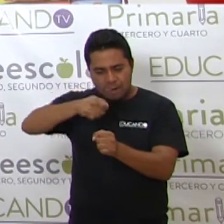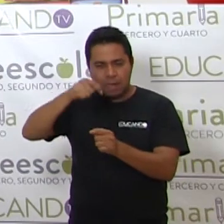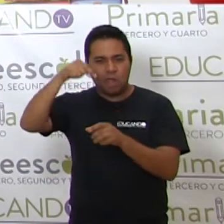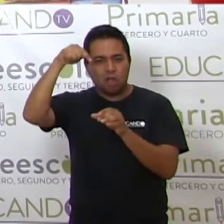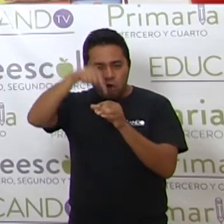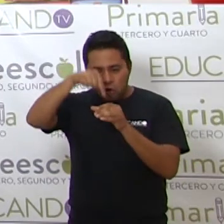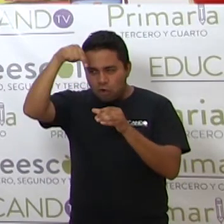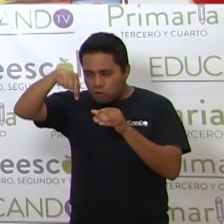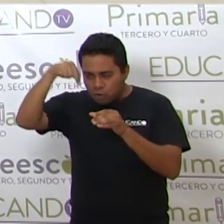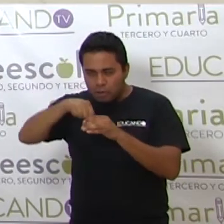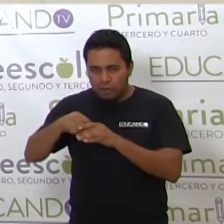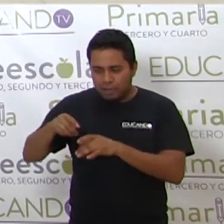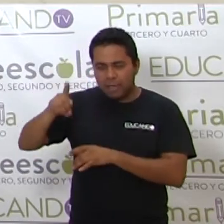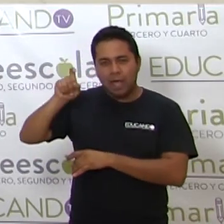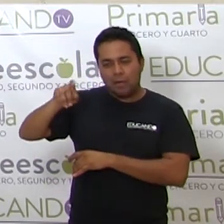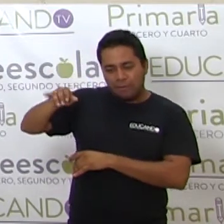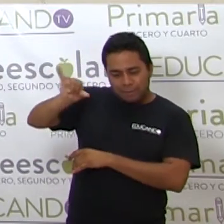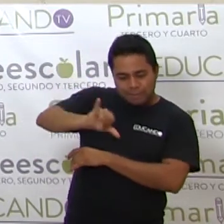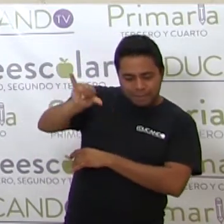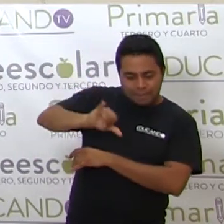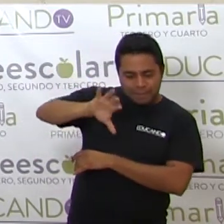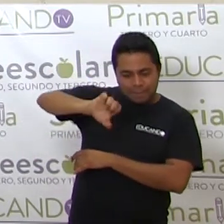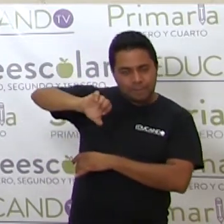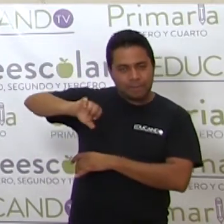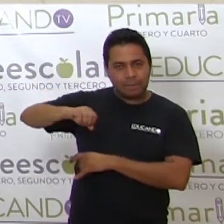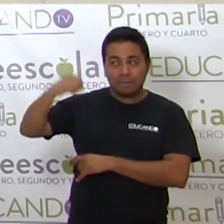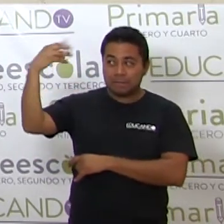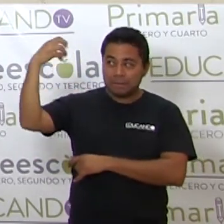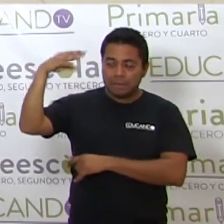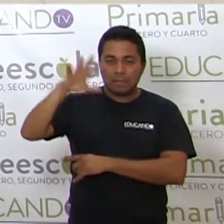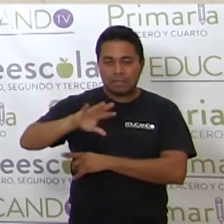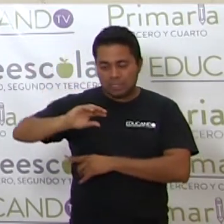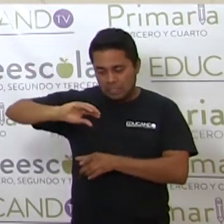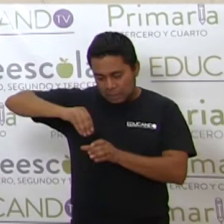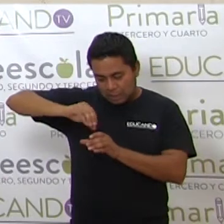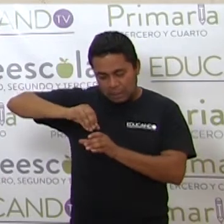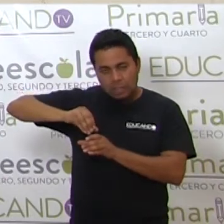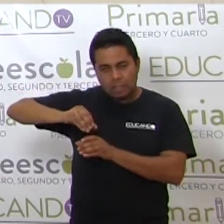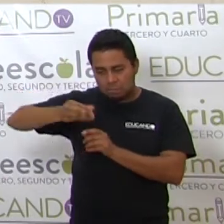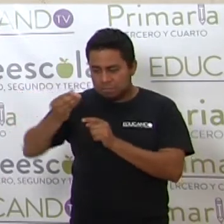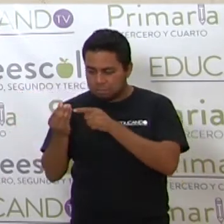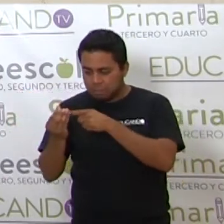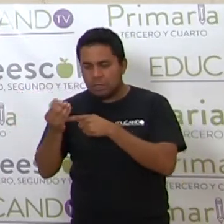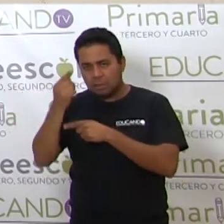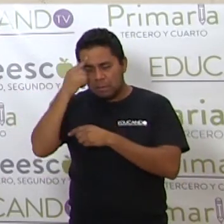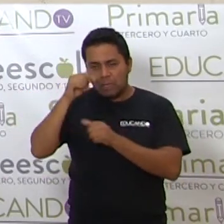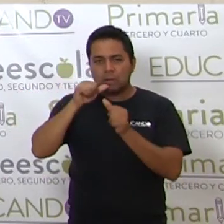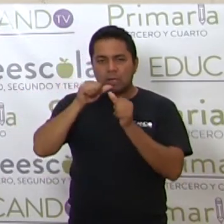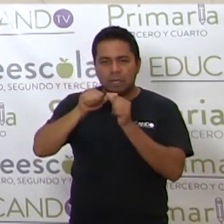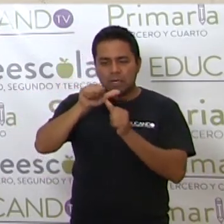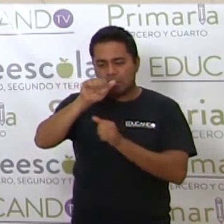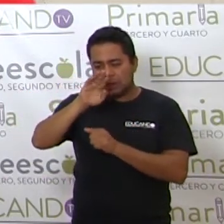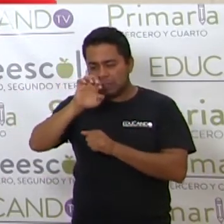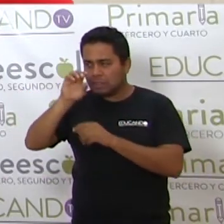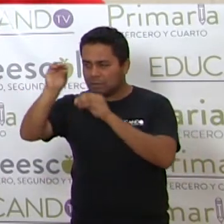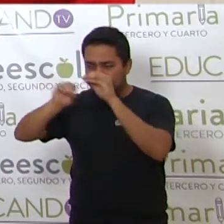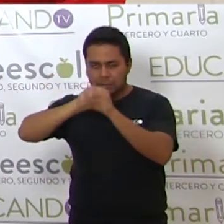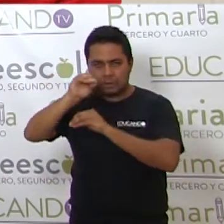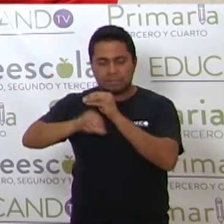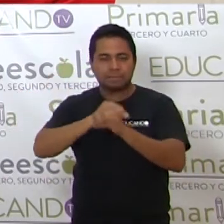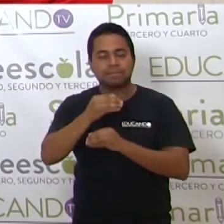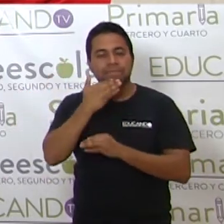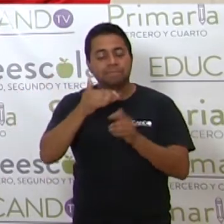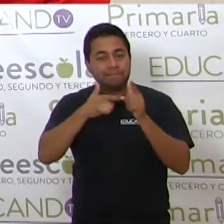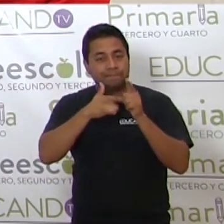nos funciona de regadera recuerdo también que las tapas nos sirven para hacer nuestro alfabeto móvil vamos a continuar